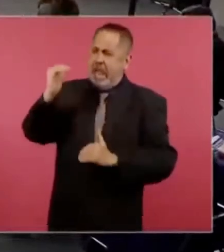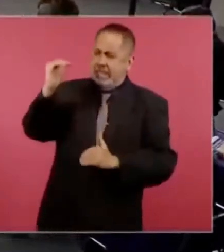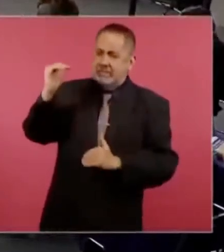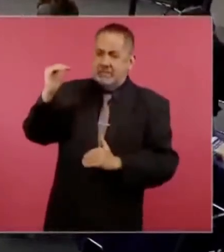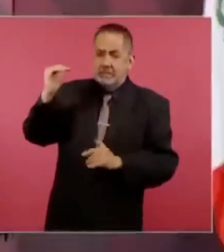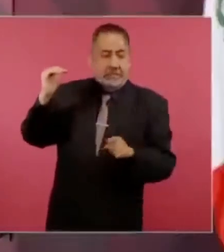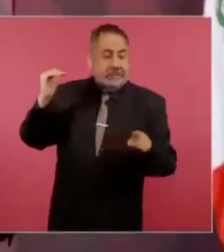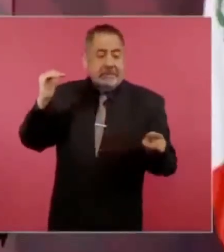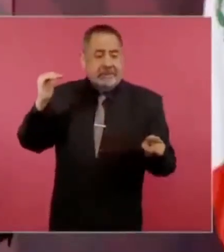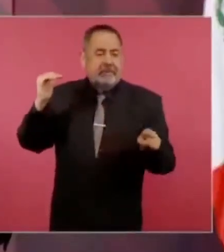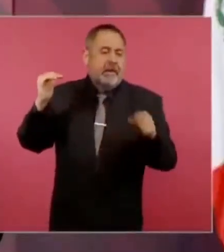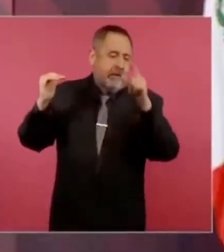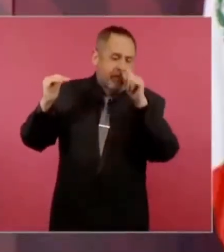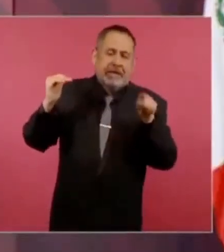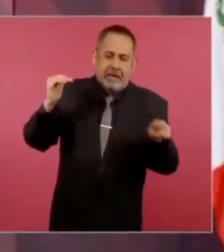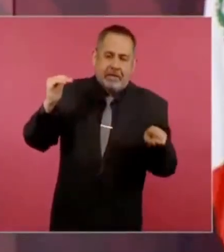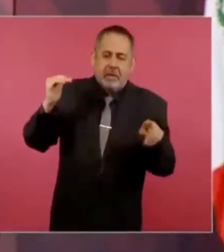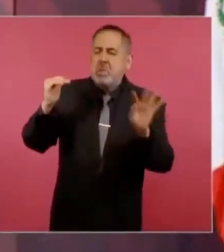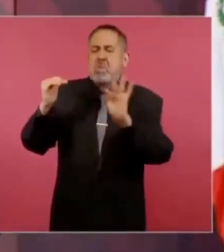tanto margen,